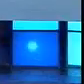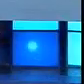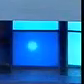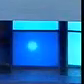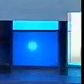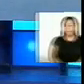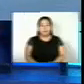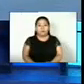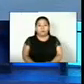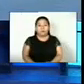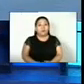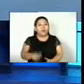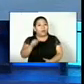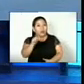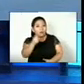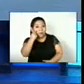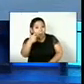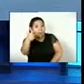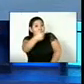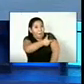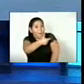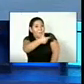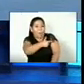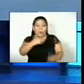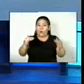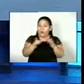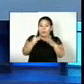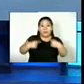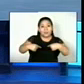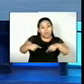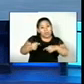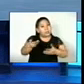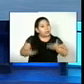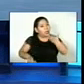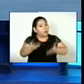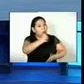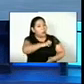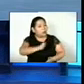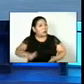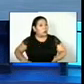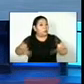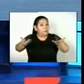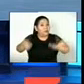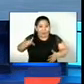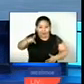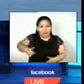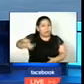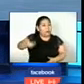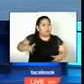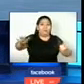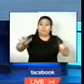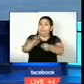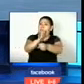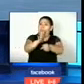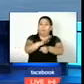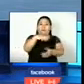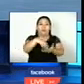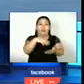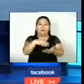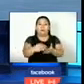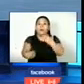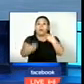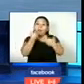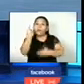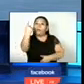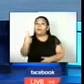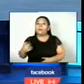Y de mantener el ritmo de vacunación, El Salvador podría alcanzar la inmunidad colectiva al finalizar este año de acuerdo al ministro de